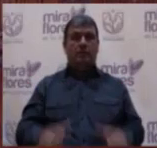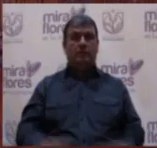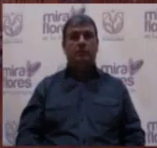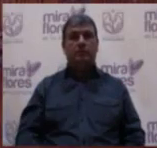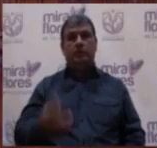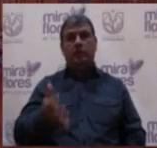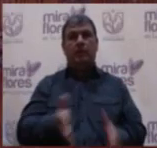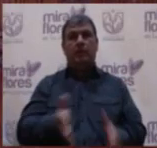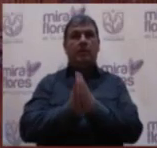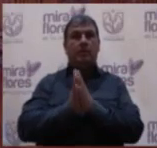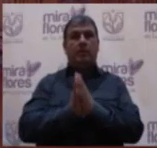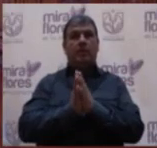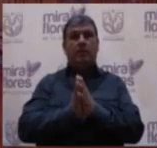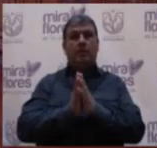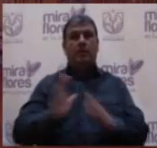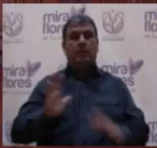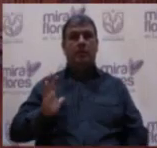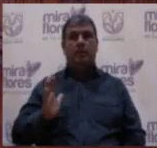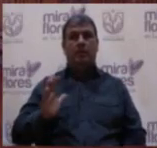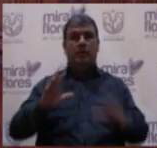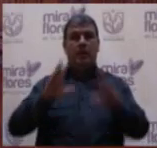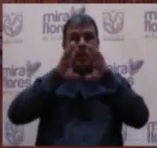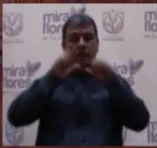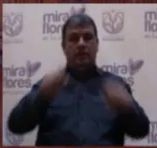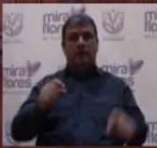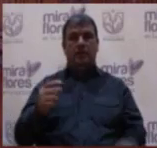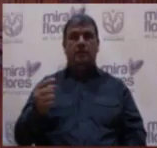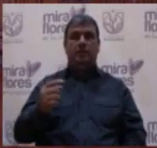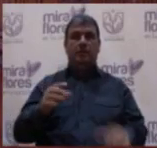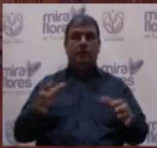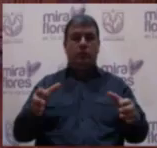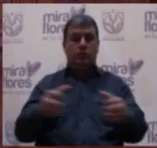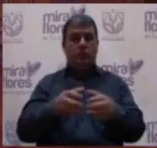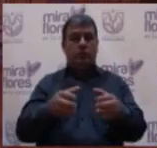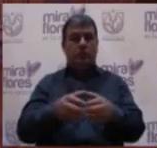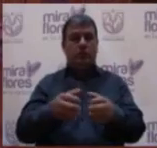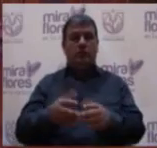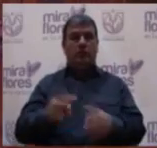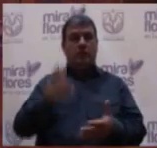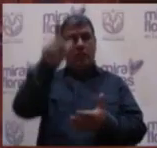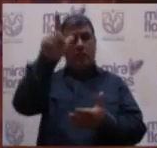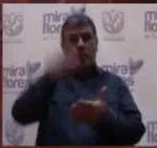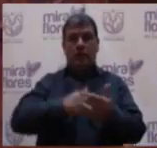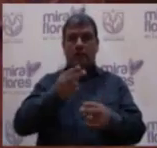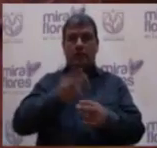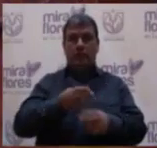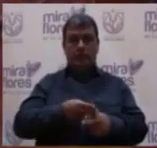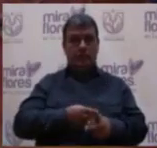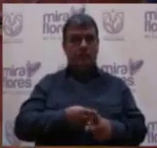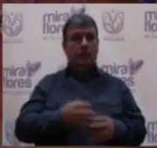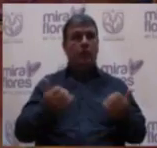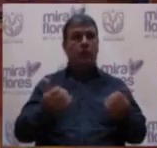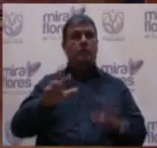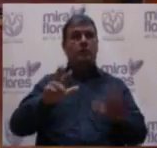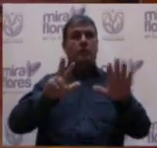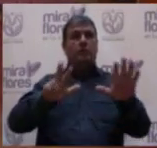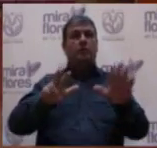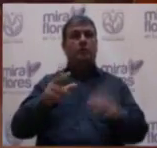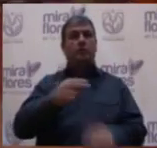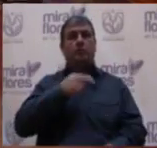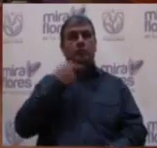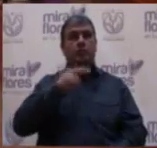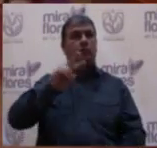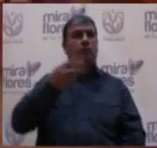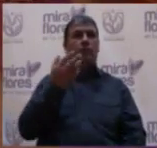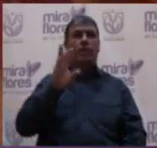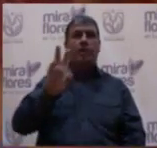Para tal efecto, le voy a pedir a nuestra secretaria general del Consejo que se sirva a pasar la lista del caso. Hoy es 8 de noviembre del